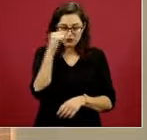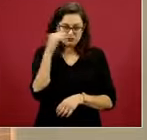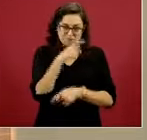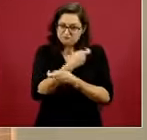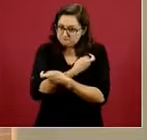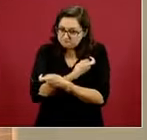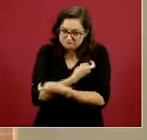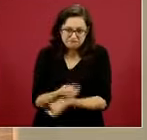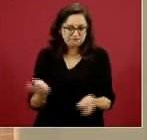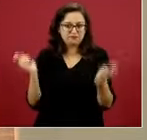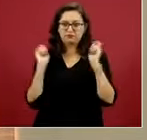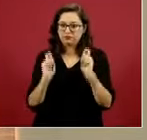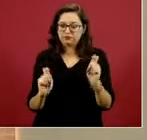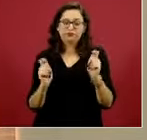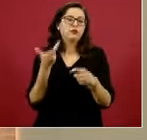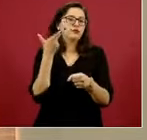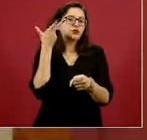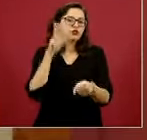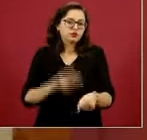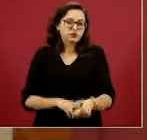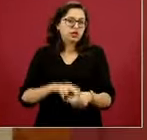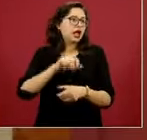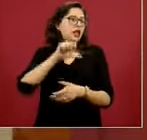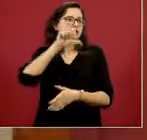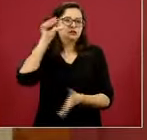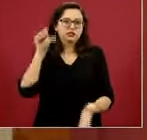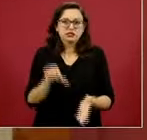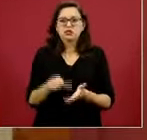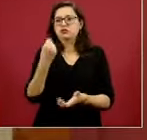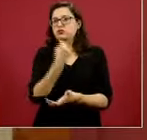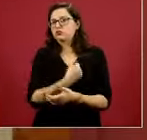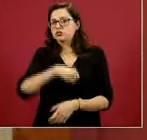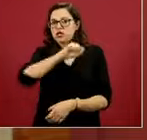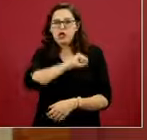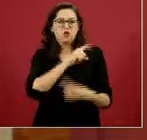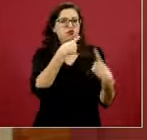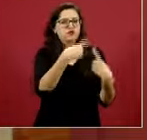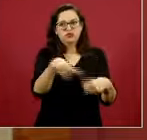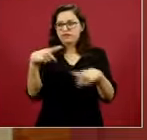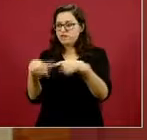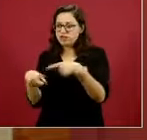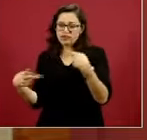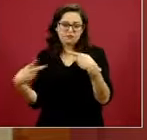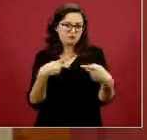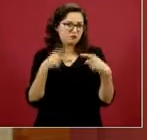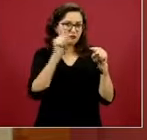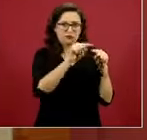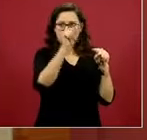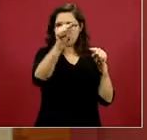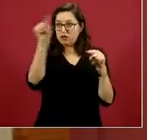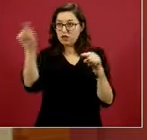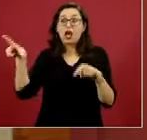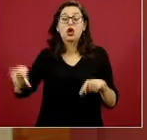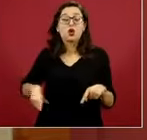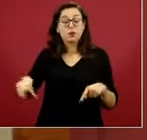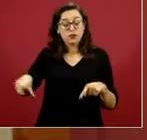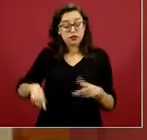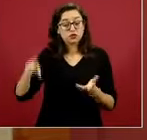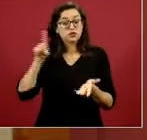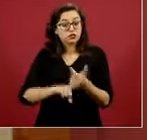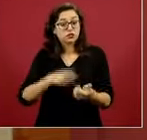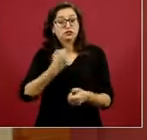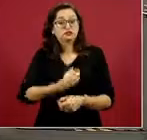debe colocar en las diferentes estrategias de todas las instituciones públicas que están avanzando en los diferentes grupos prioritarios